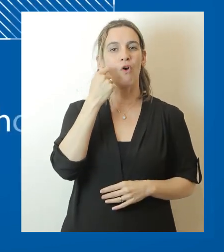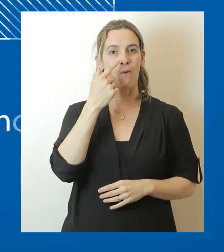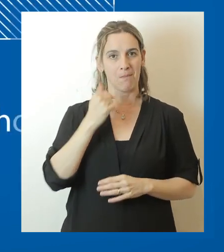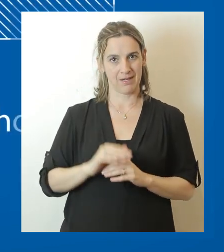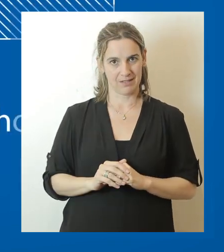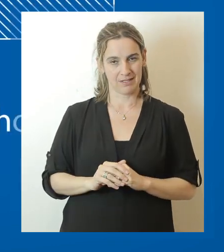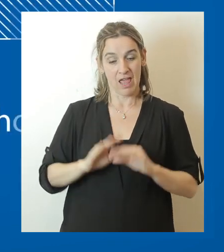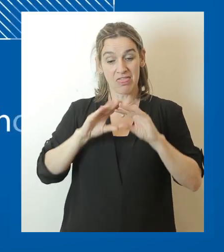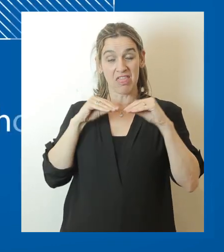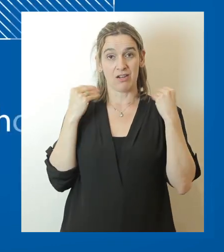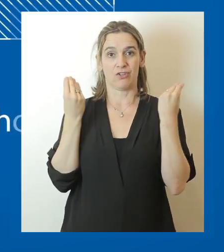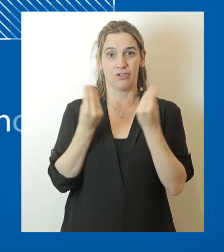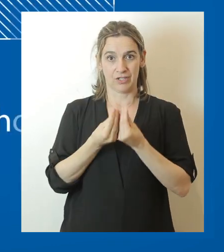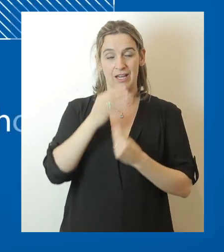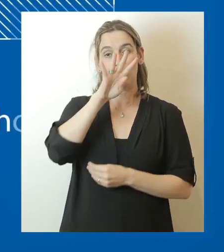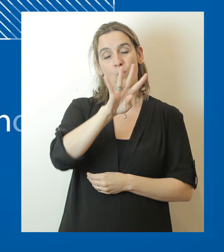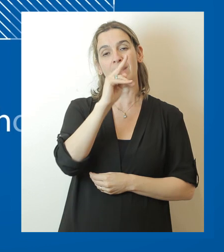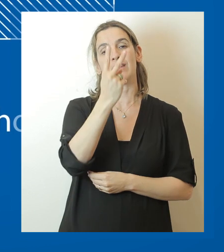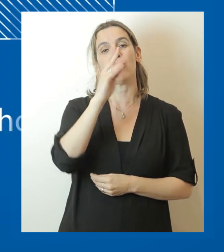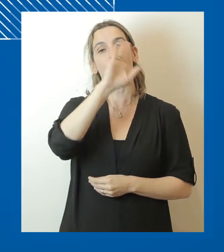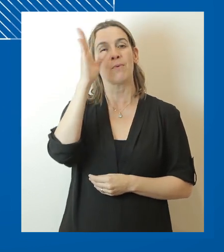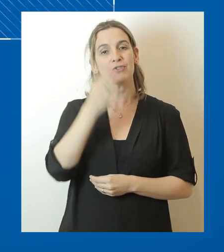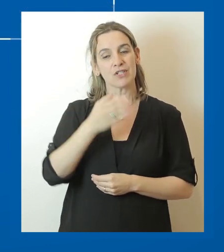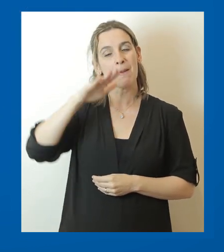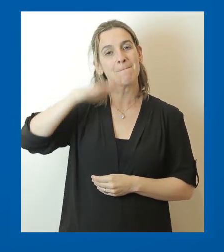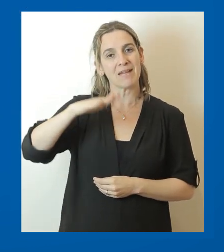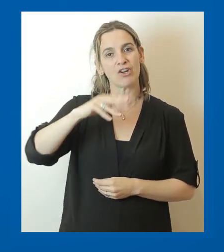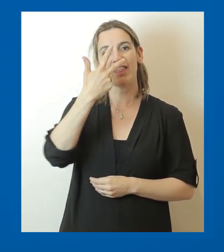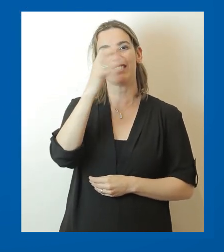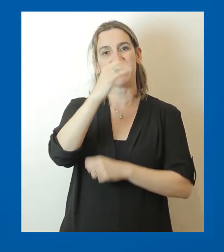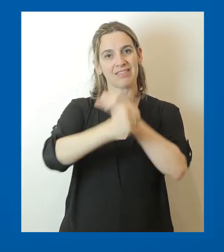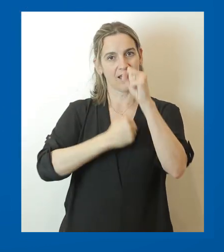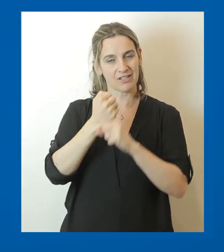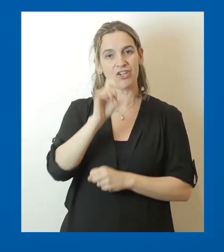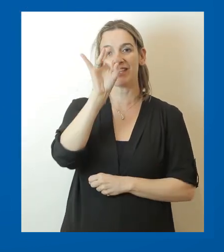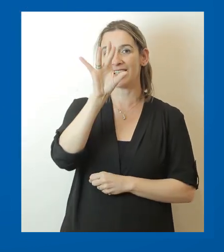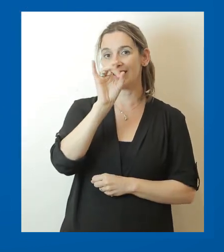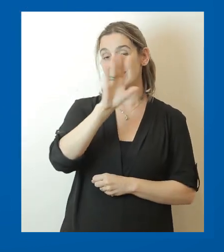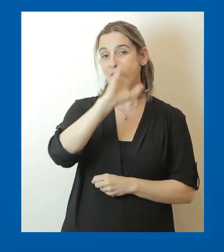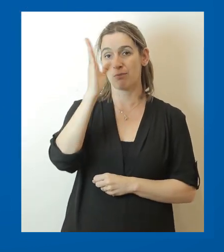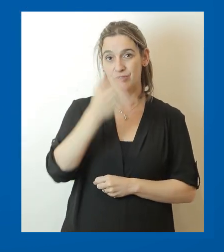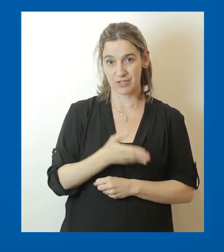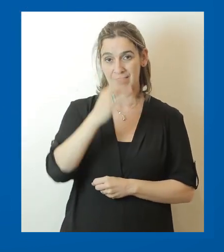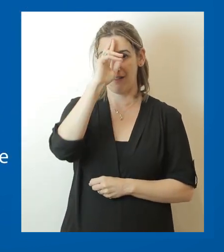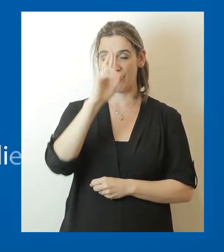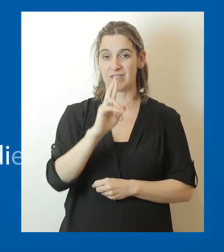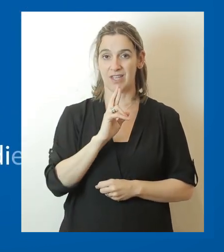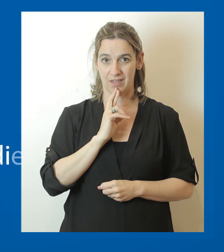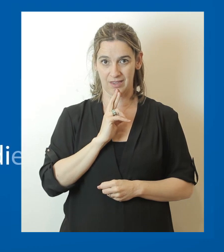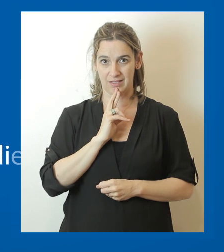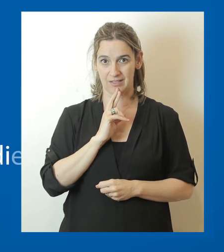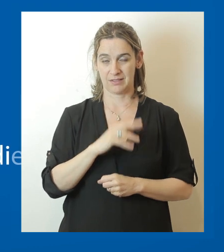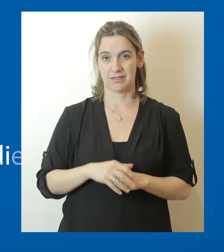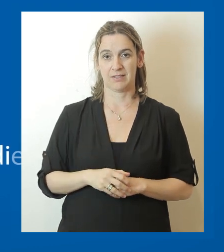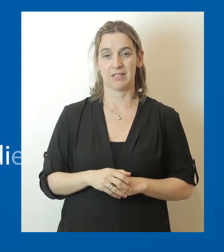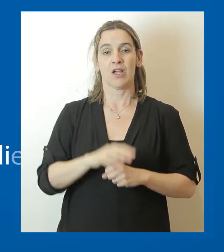71% mujeres y 29% hombres. Del total, el 42% fueron menores de 30 años y